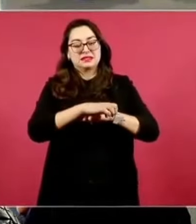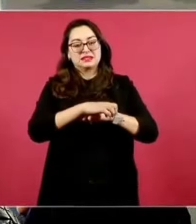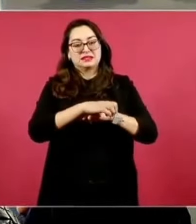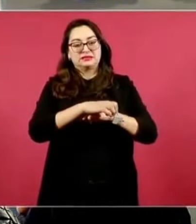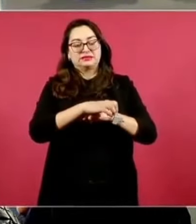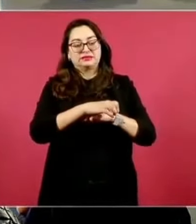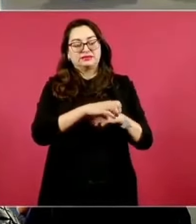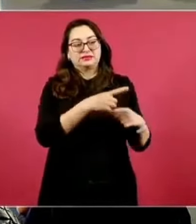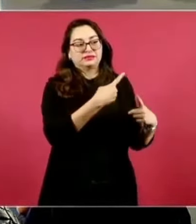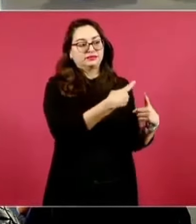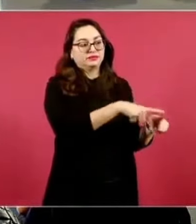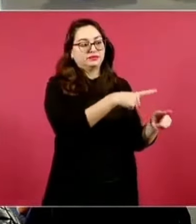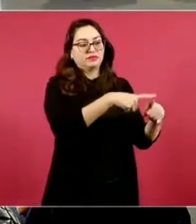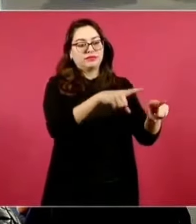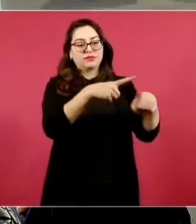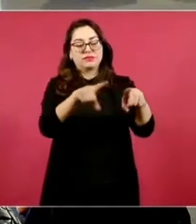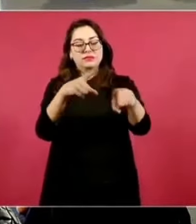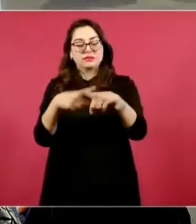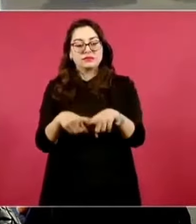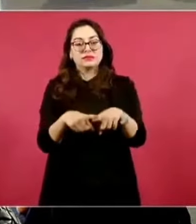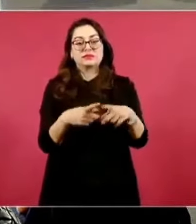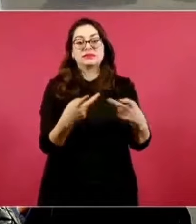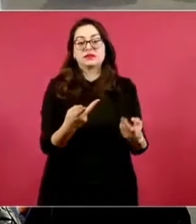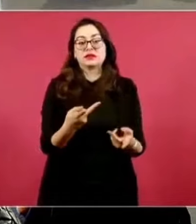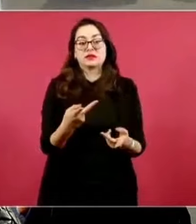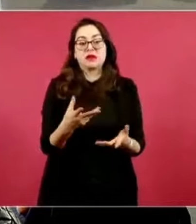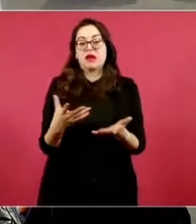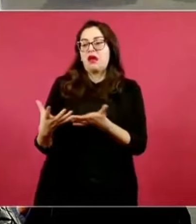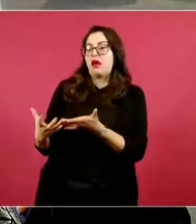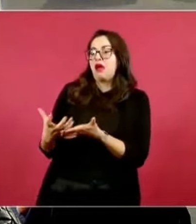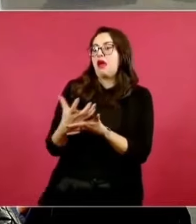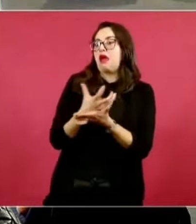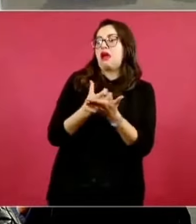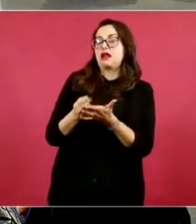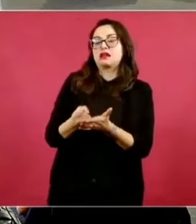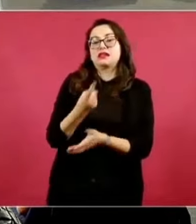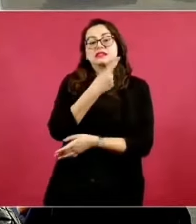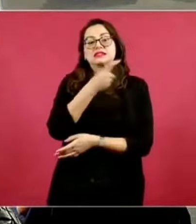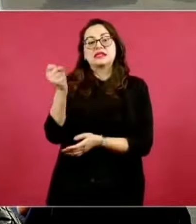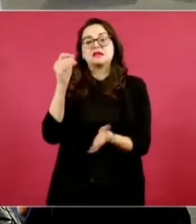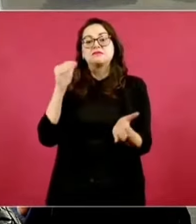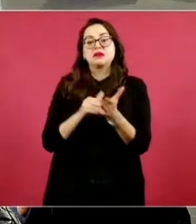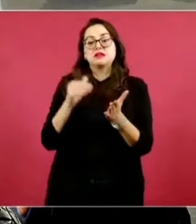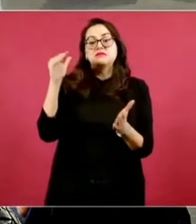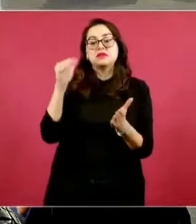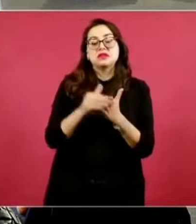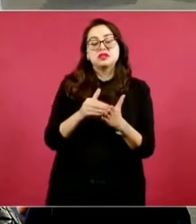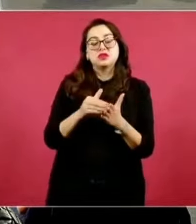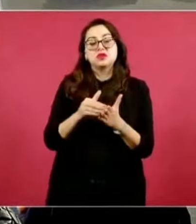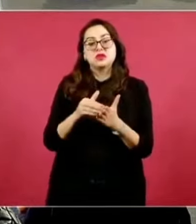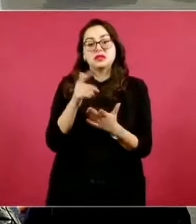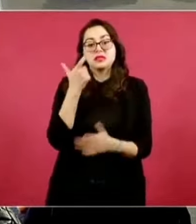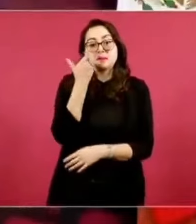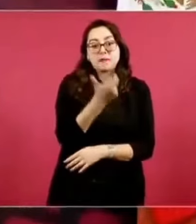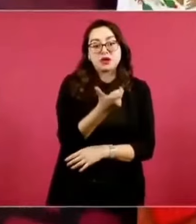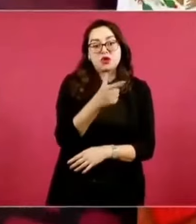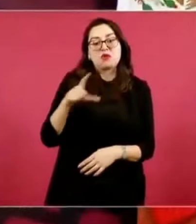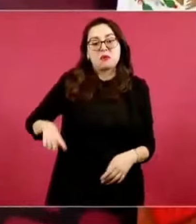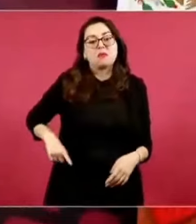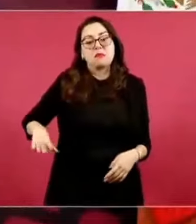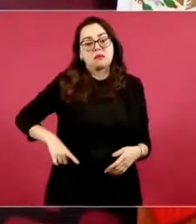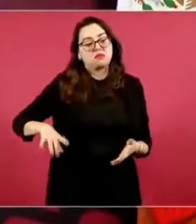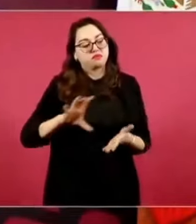empresas vendían 100000 millones de pesos al gobierno 10